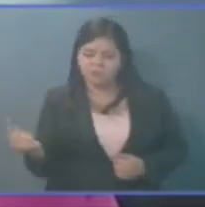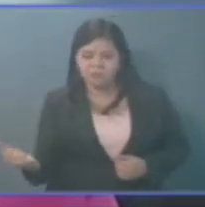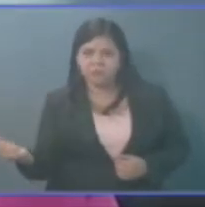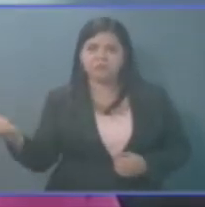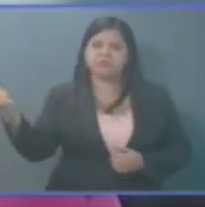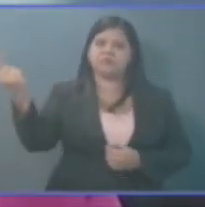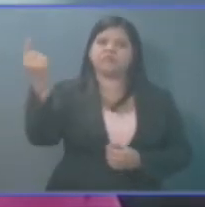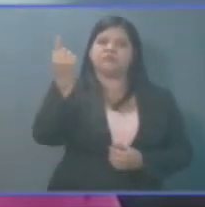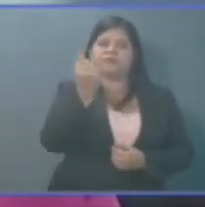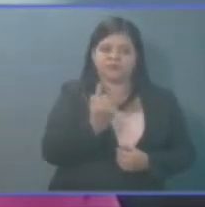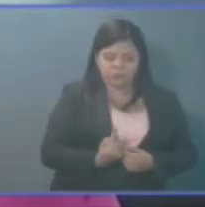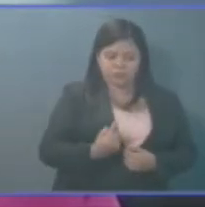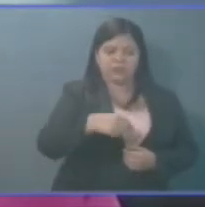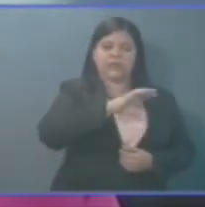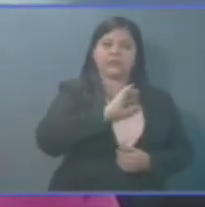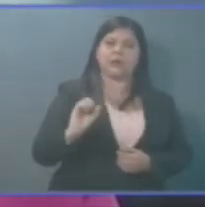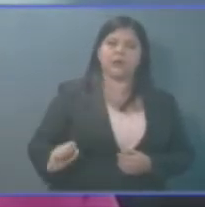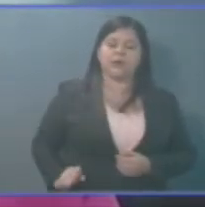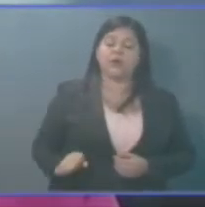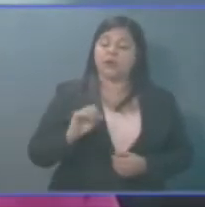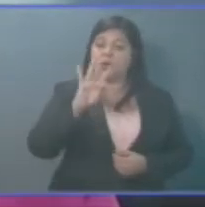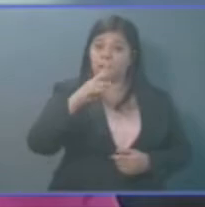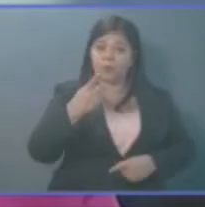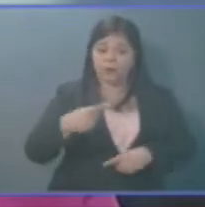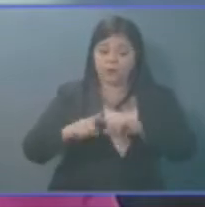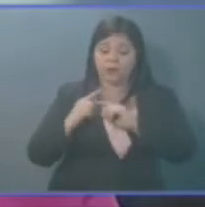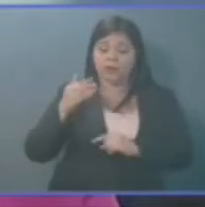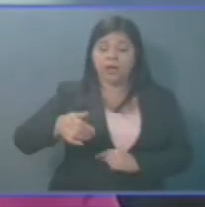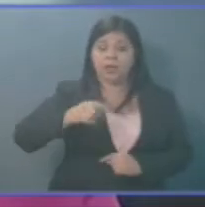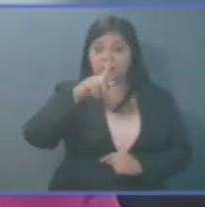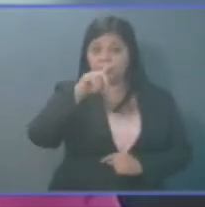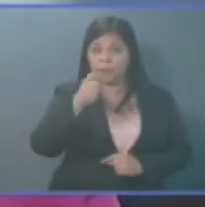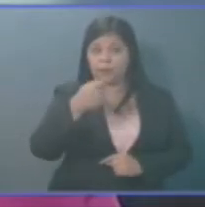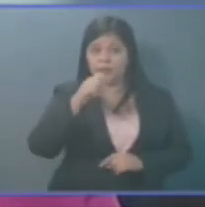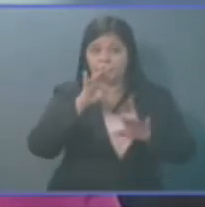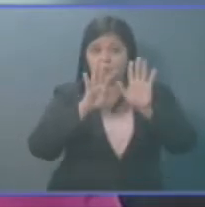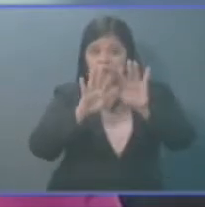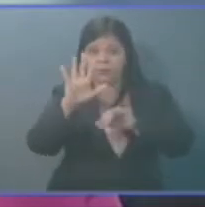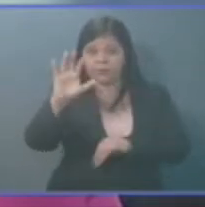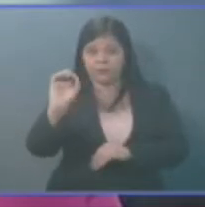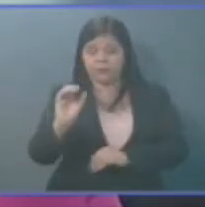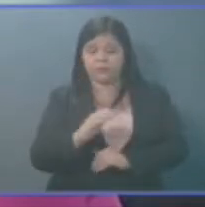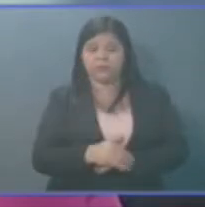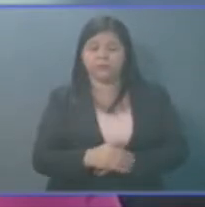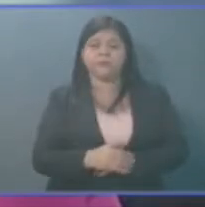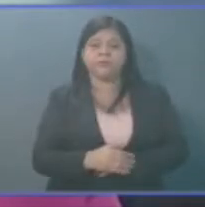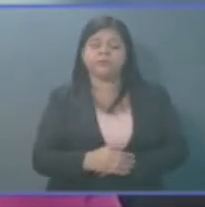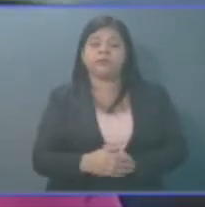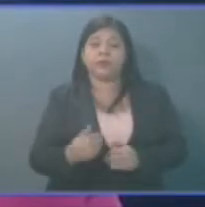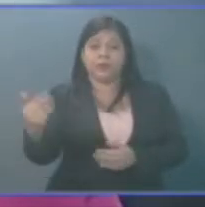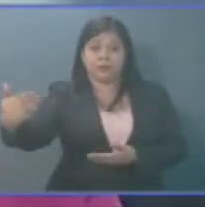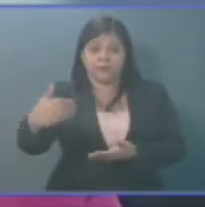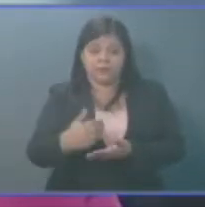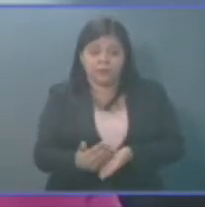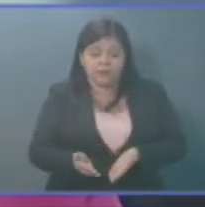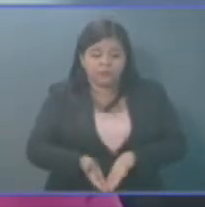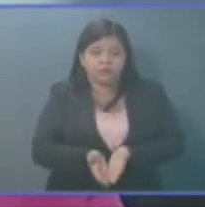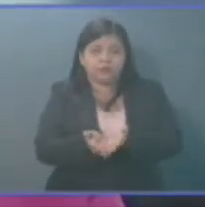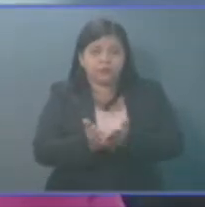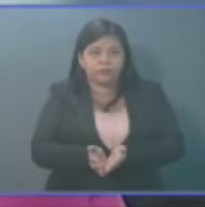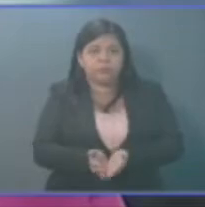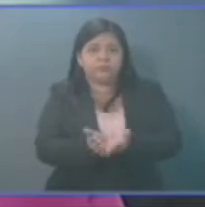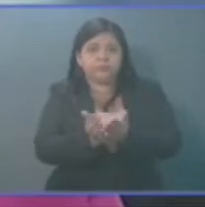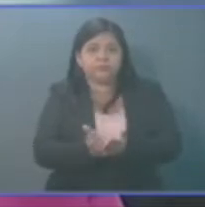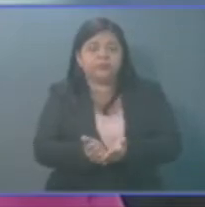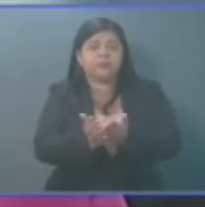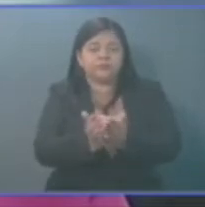territorio nacional el 4 de abril de 1950 por el puerto de Cutuco en La Unión